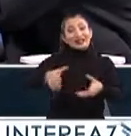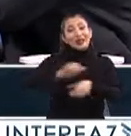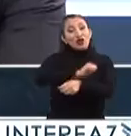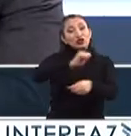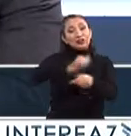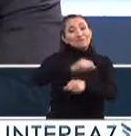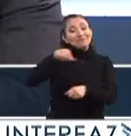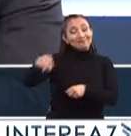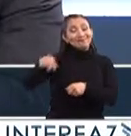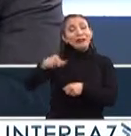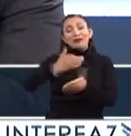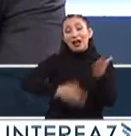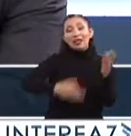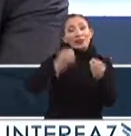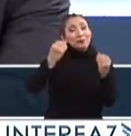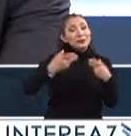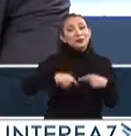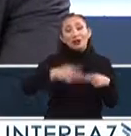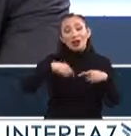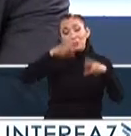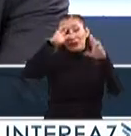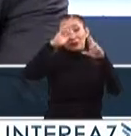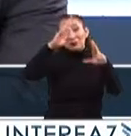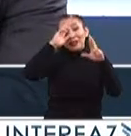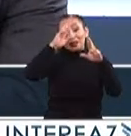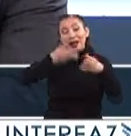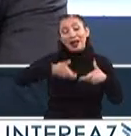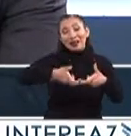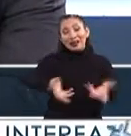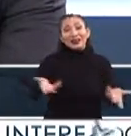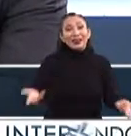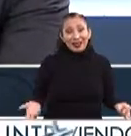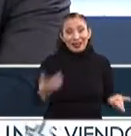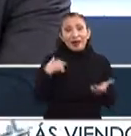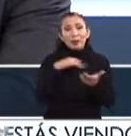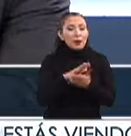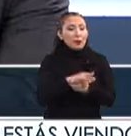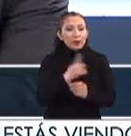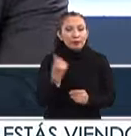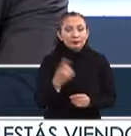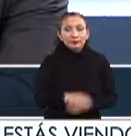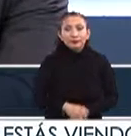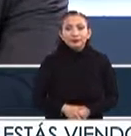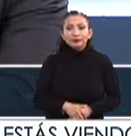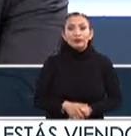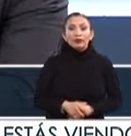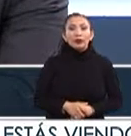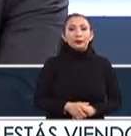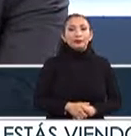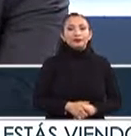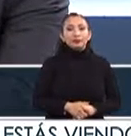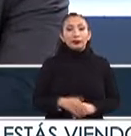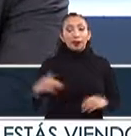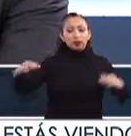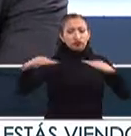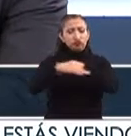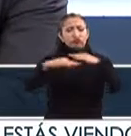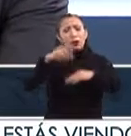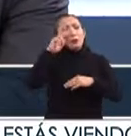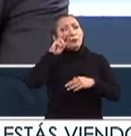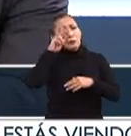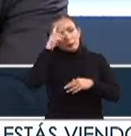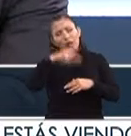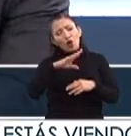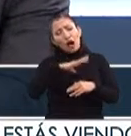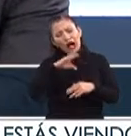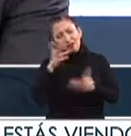nos falta mucho a muchos mexicanos. Eso podría apoyar bastante porque como tal la movilidad en México sí